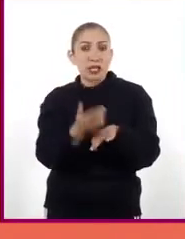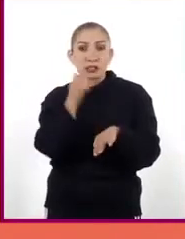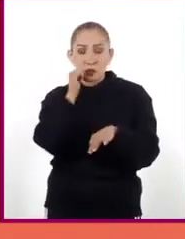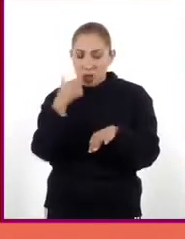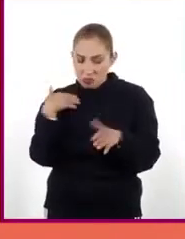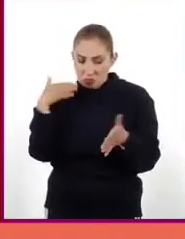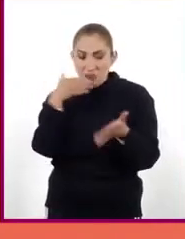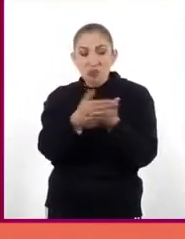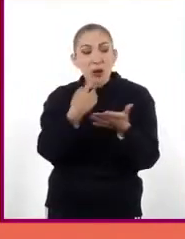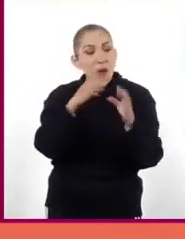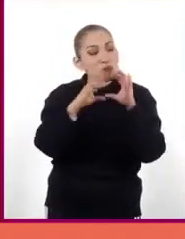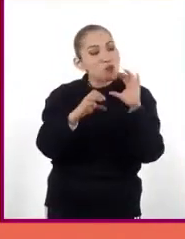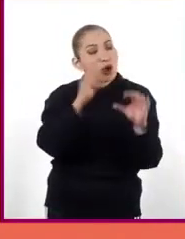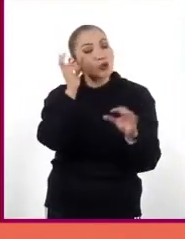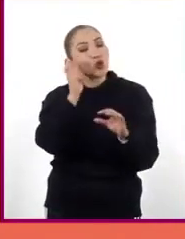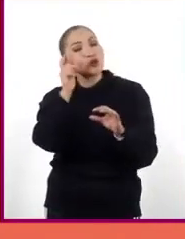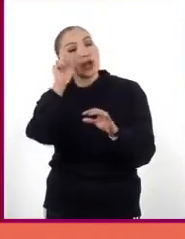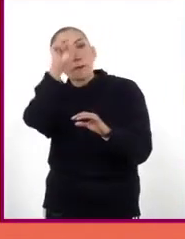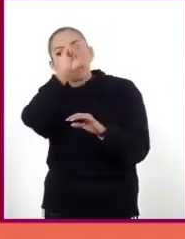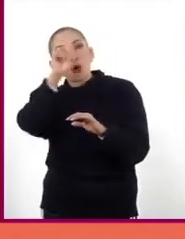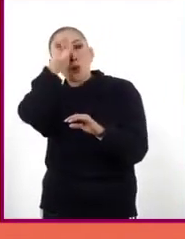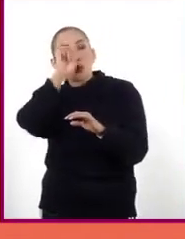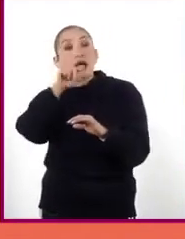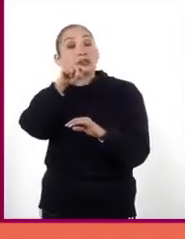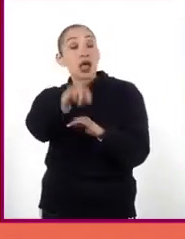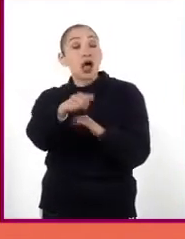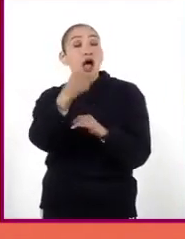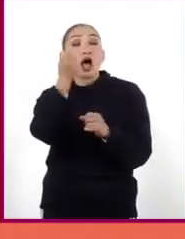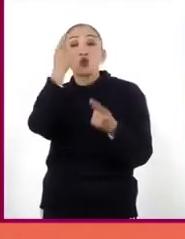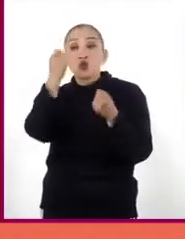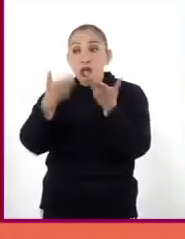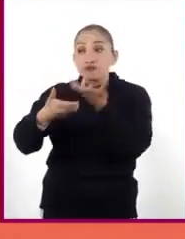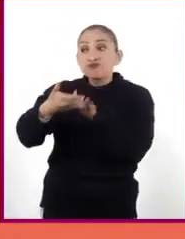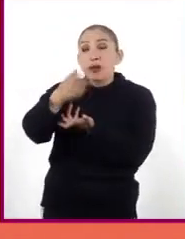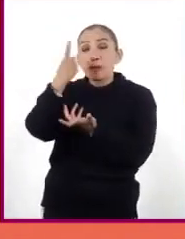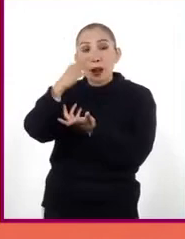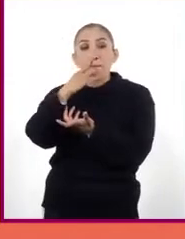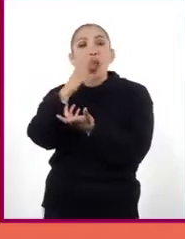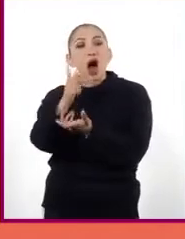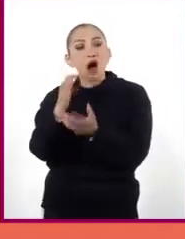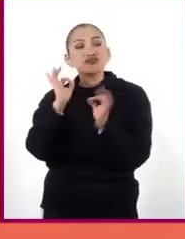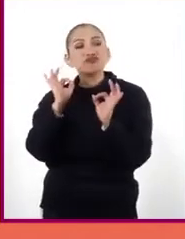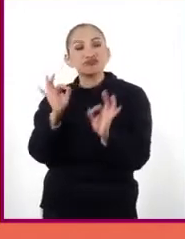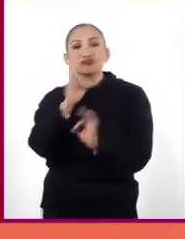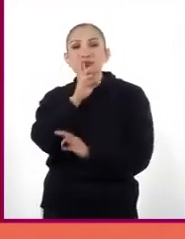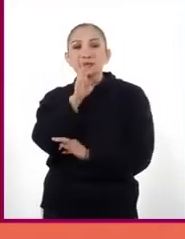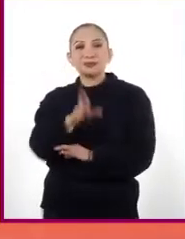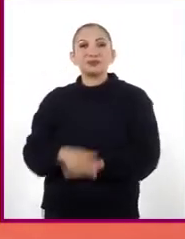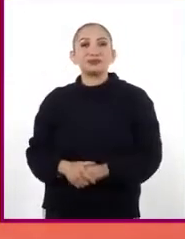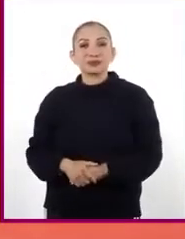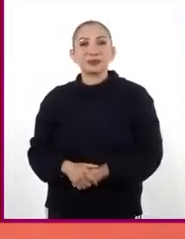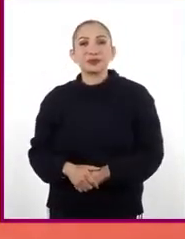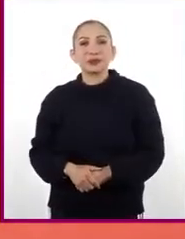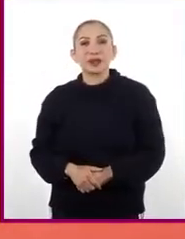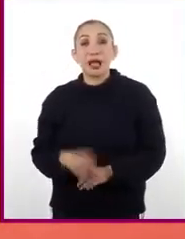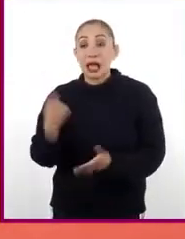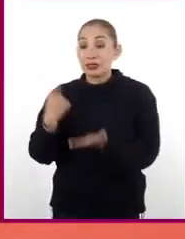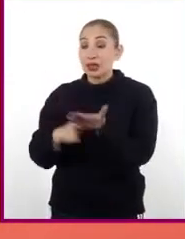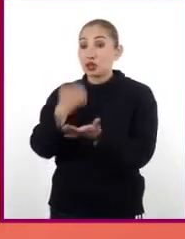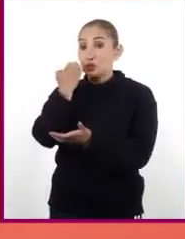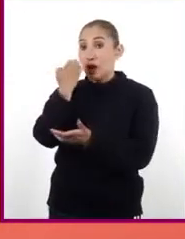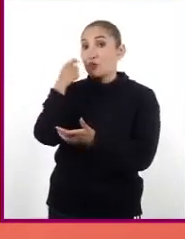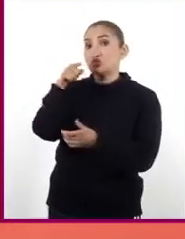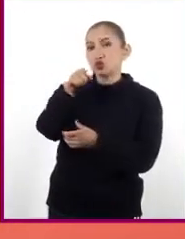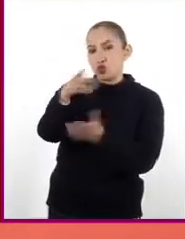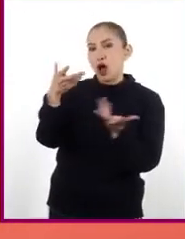siempre dispuestos a dialogar y escuchar las propuestas de unos y otros para obtener el mejor resultado. En la escuela,